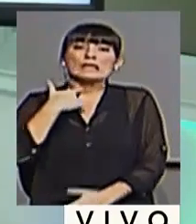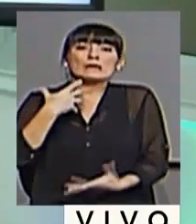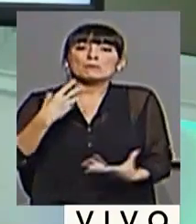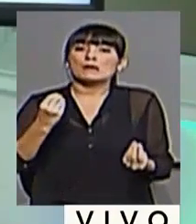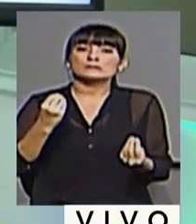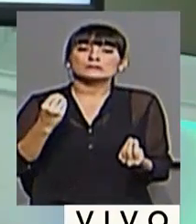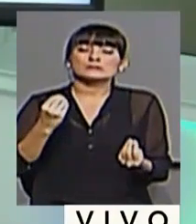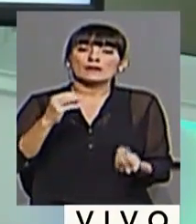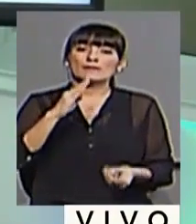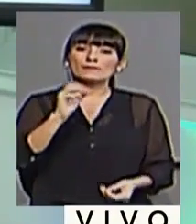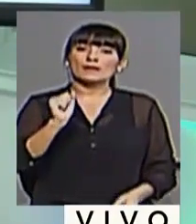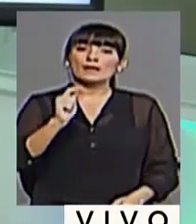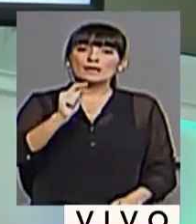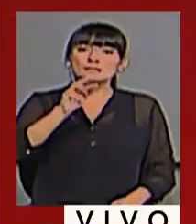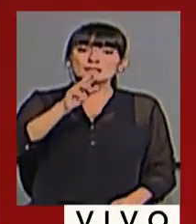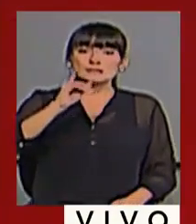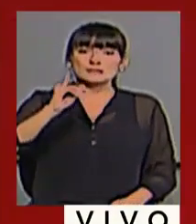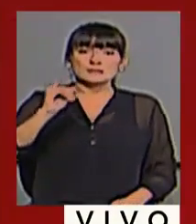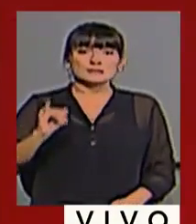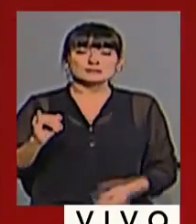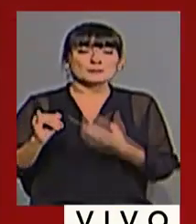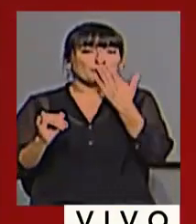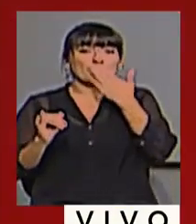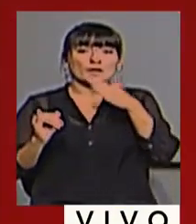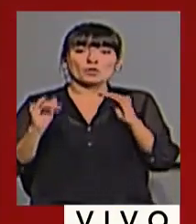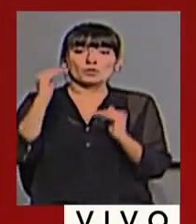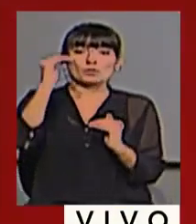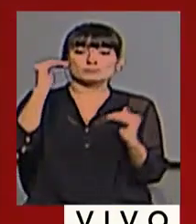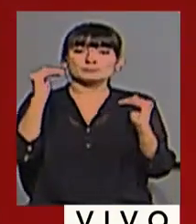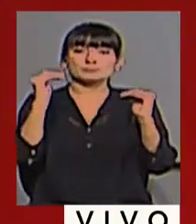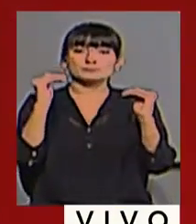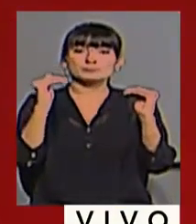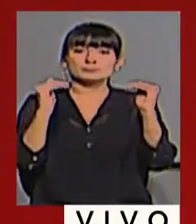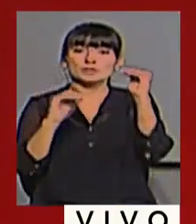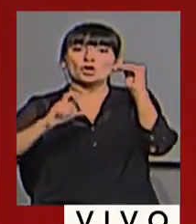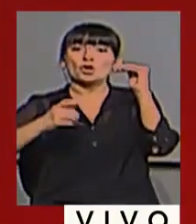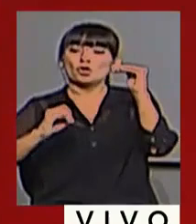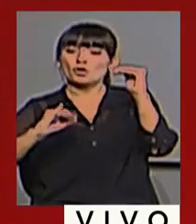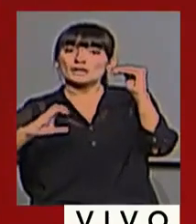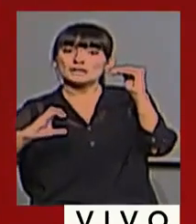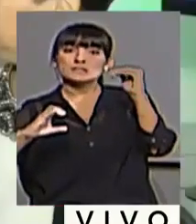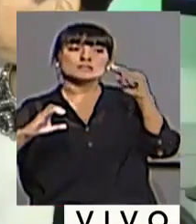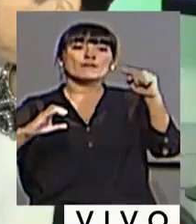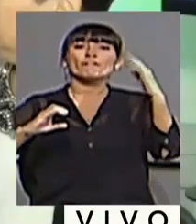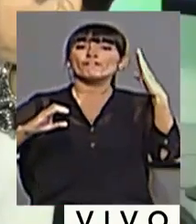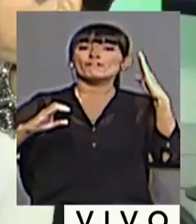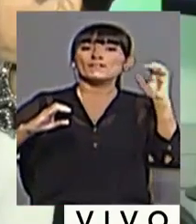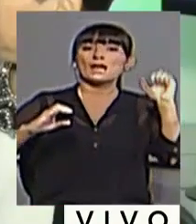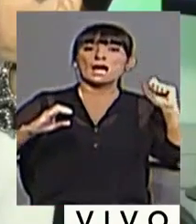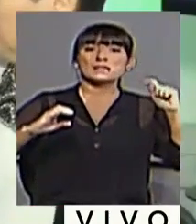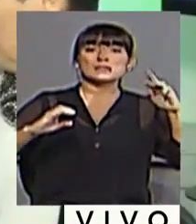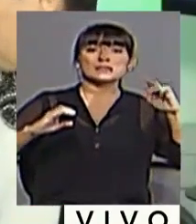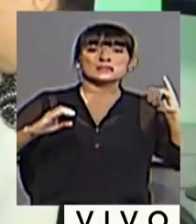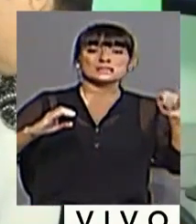si la Beatriz Sánchez queda en mejor posición que Goic en la primera vuelta. ¿A dónde tiene que ir a buscar los votos